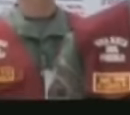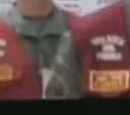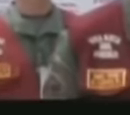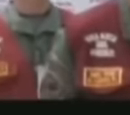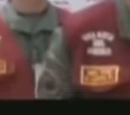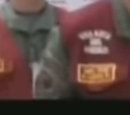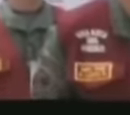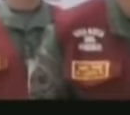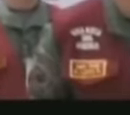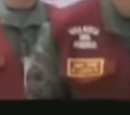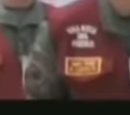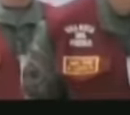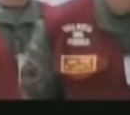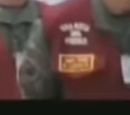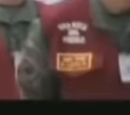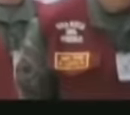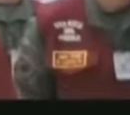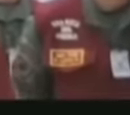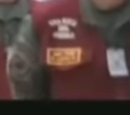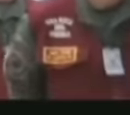Quien al margen de la ley